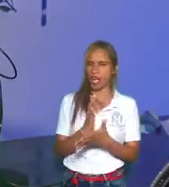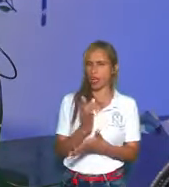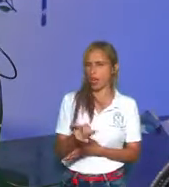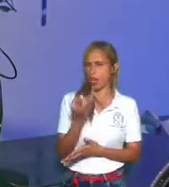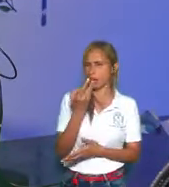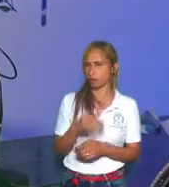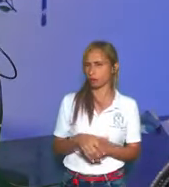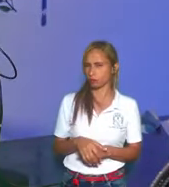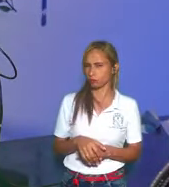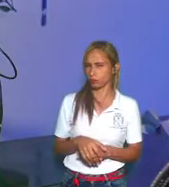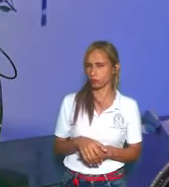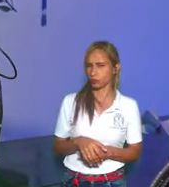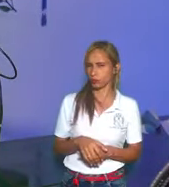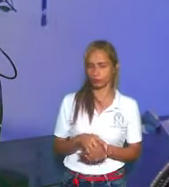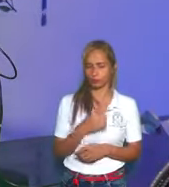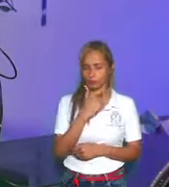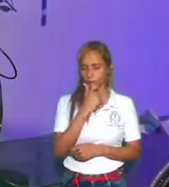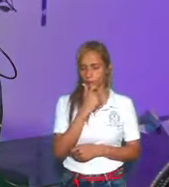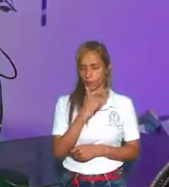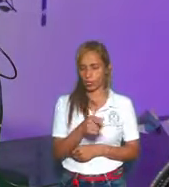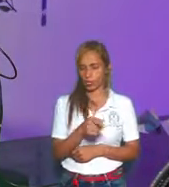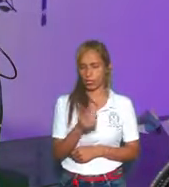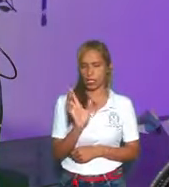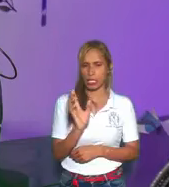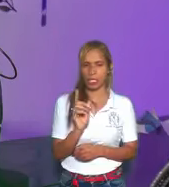registrando o está registrando de manera